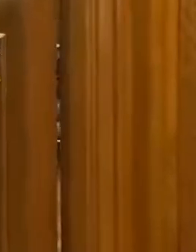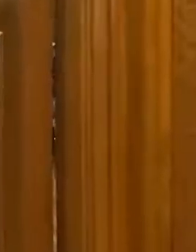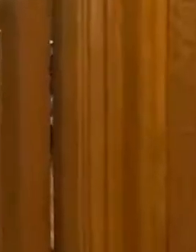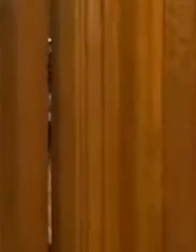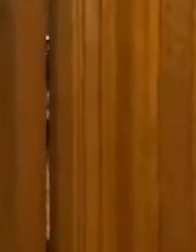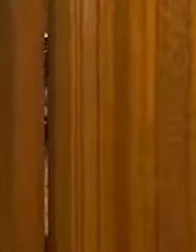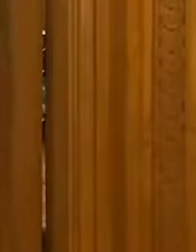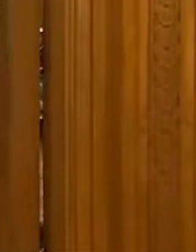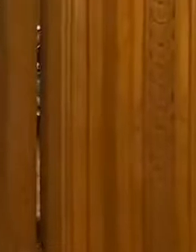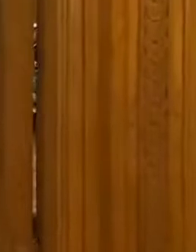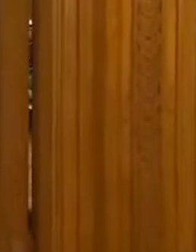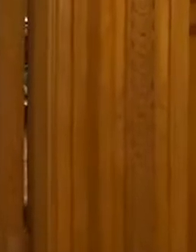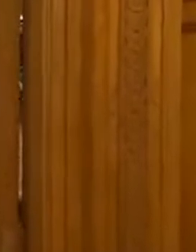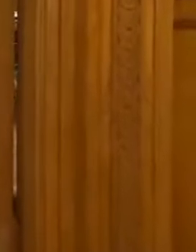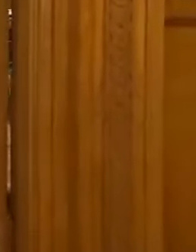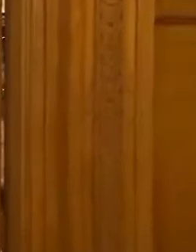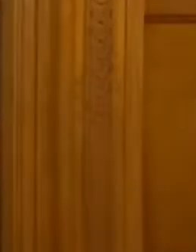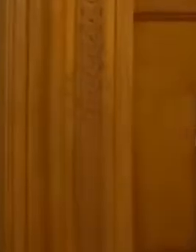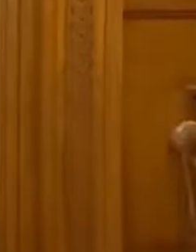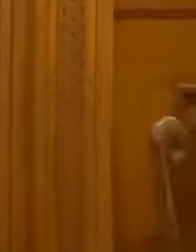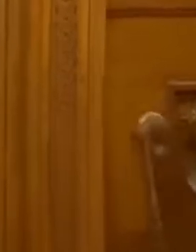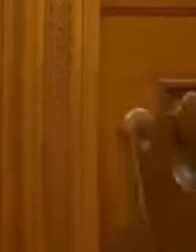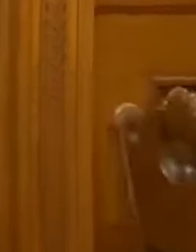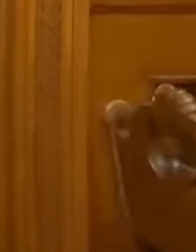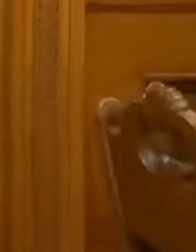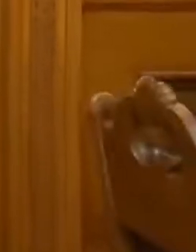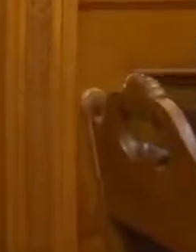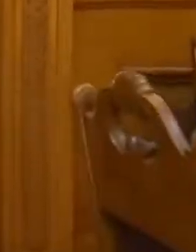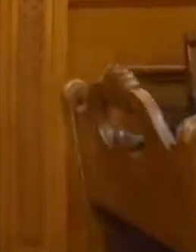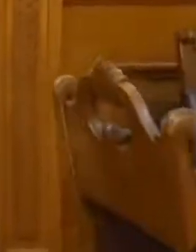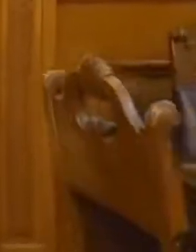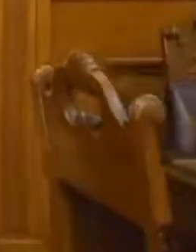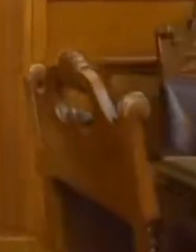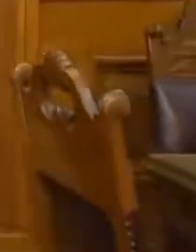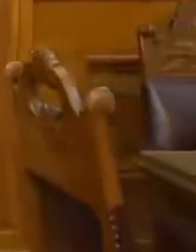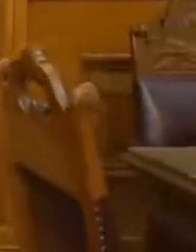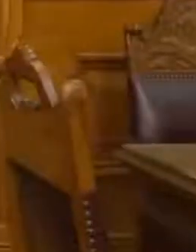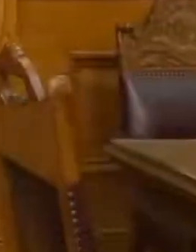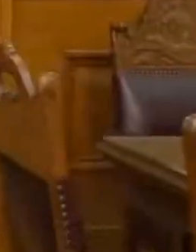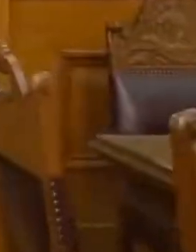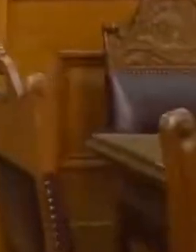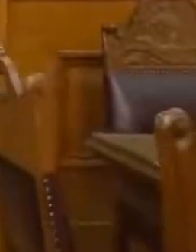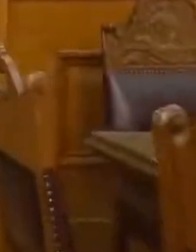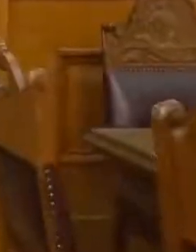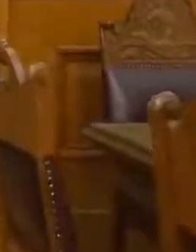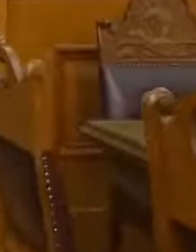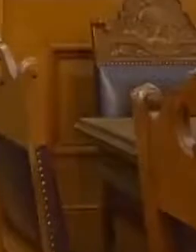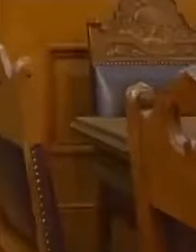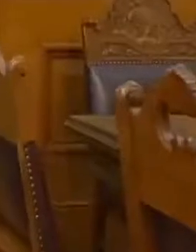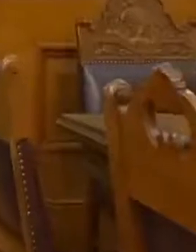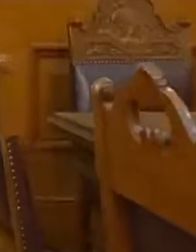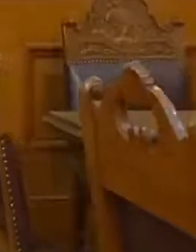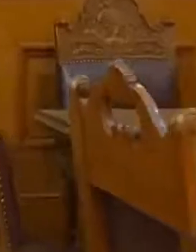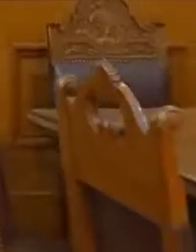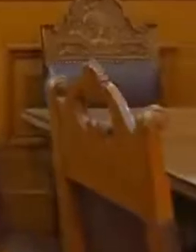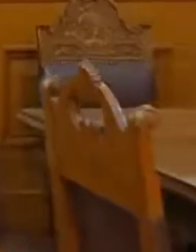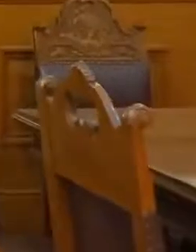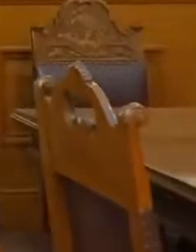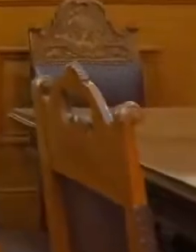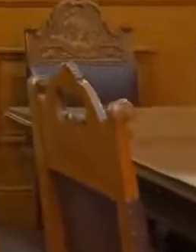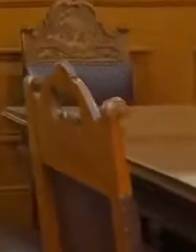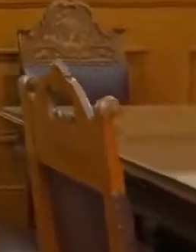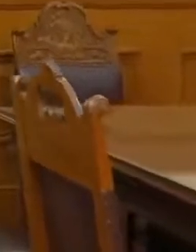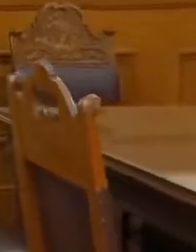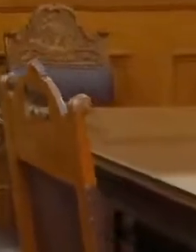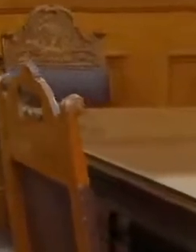optimista. Ya en el mes de enero, en este mes, ya